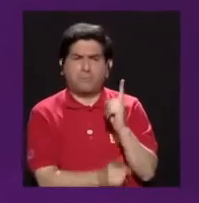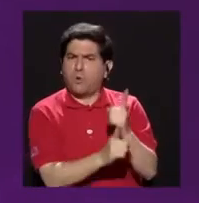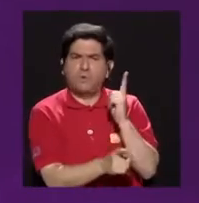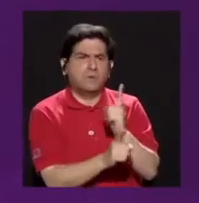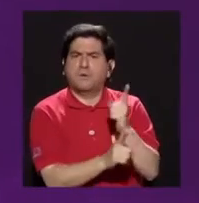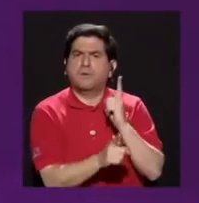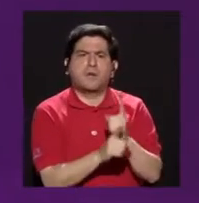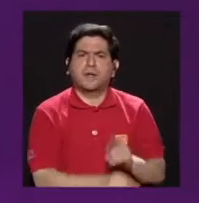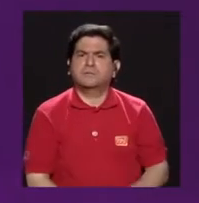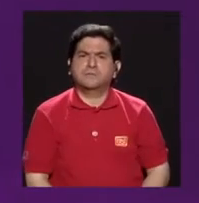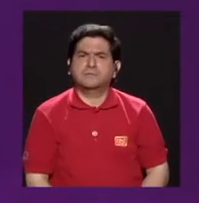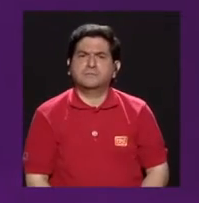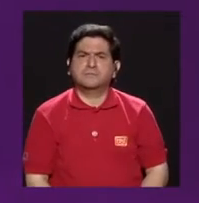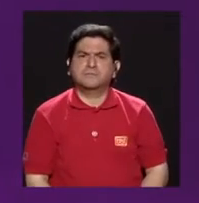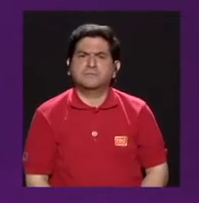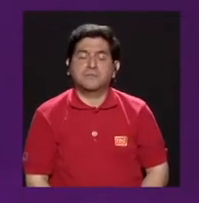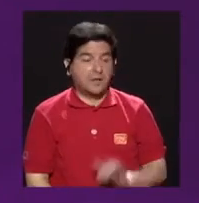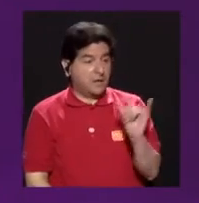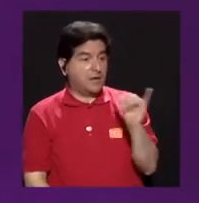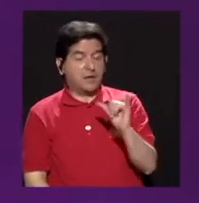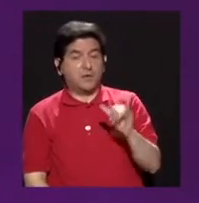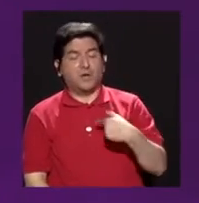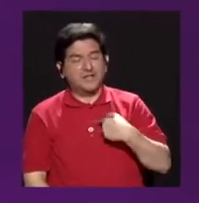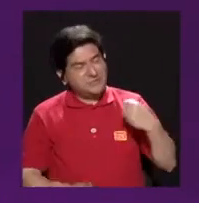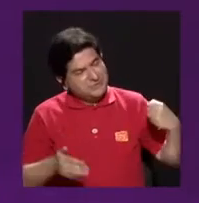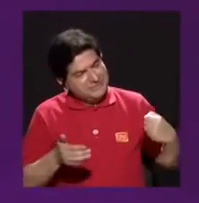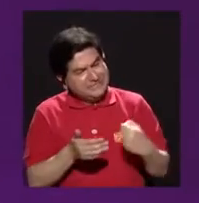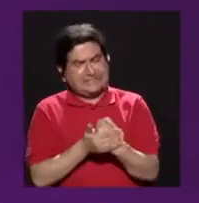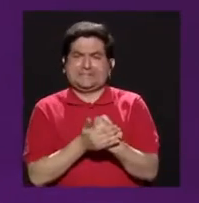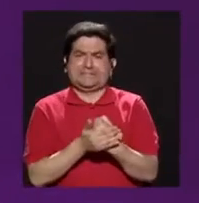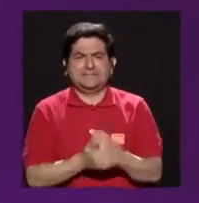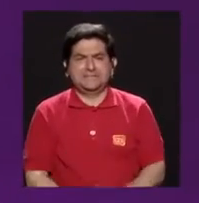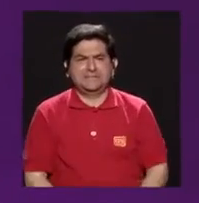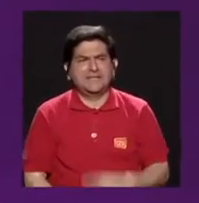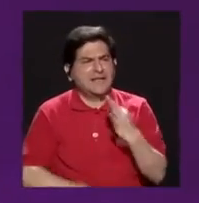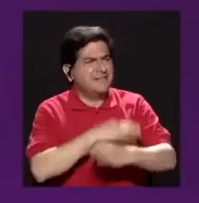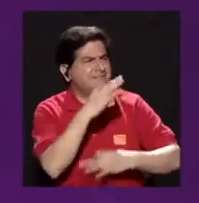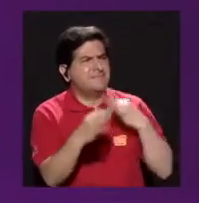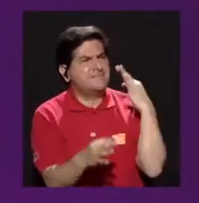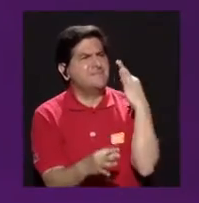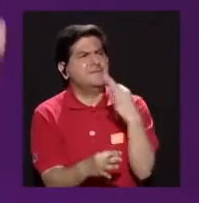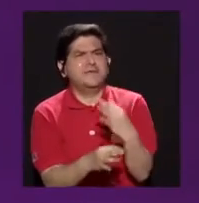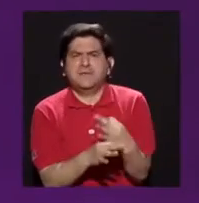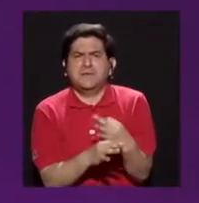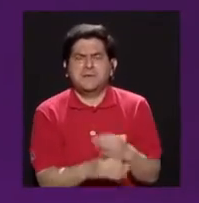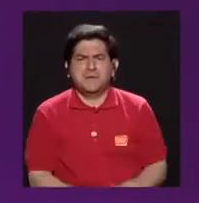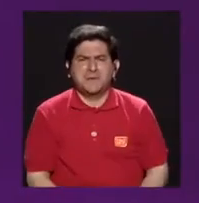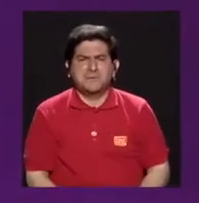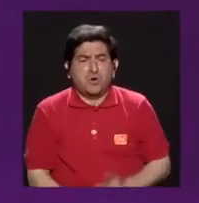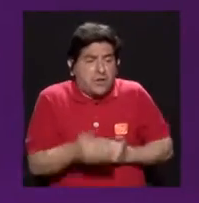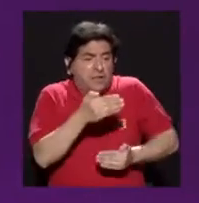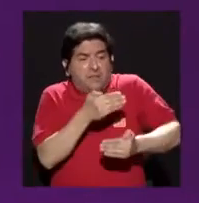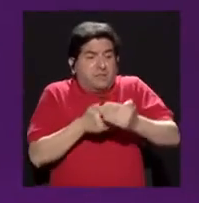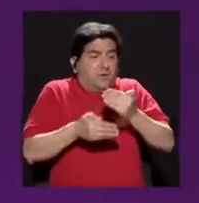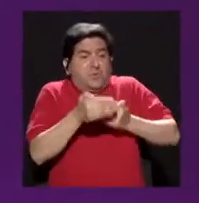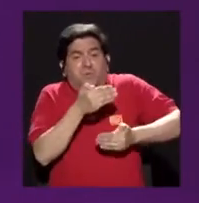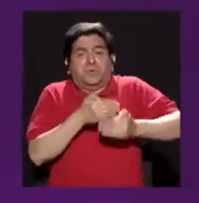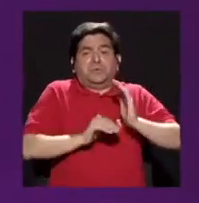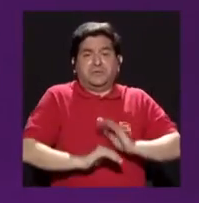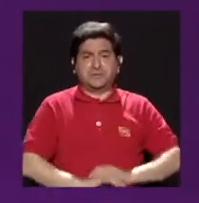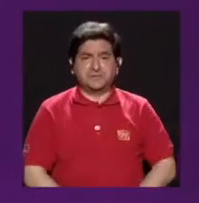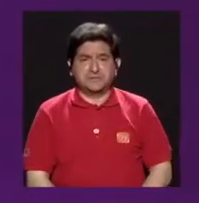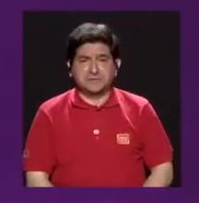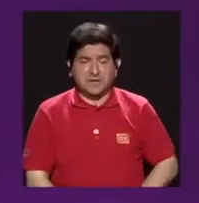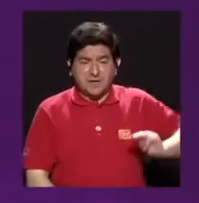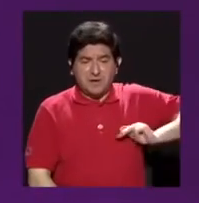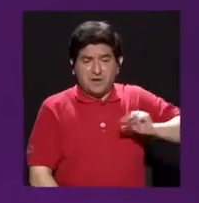adecuada, apropiada. También lamenté, digamos, que hubiera una especie como de echada para atrás, ¿verdad? Es decir, como que